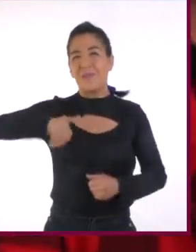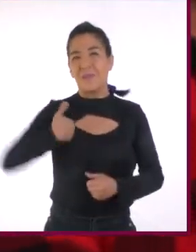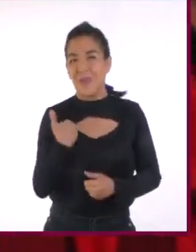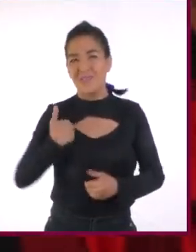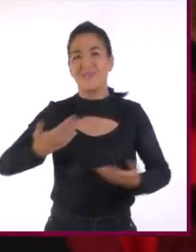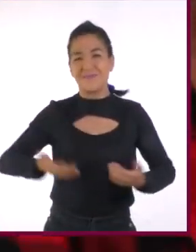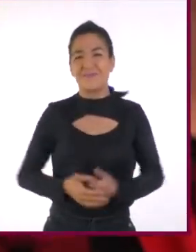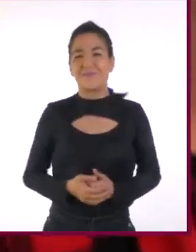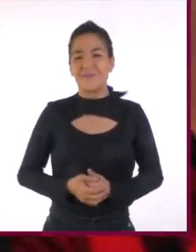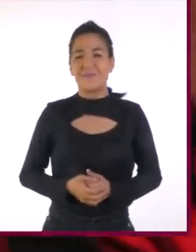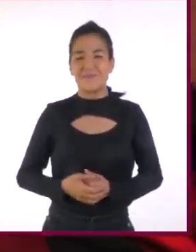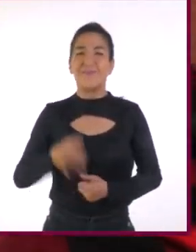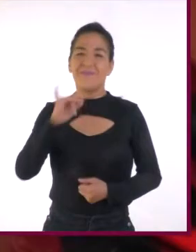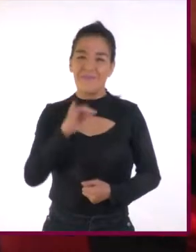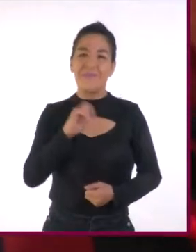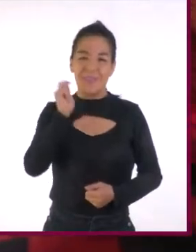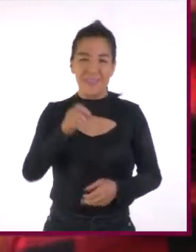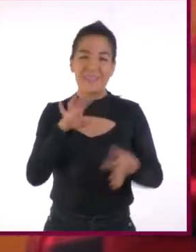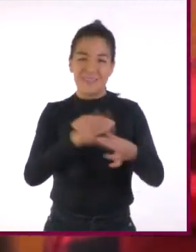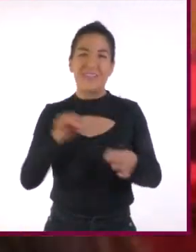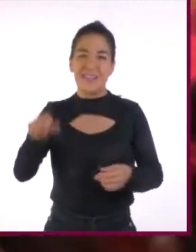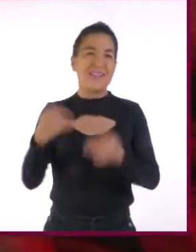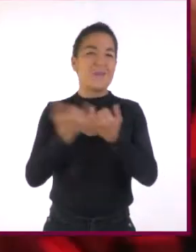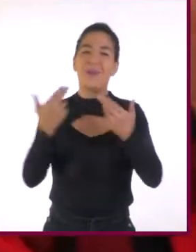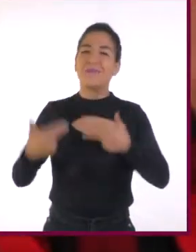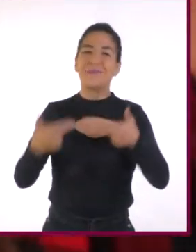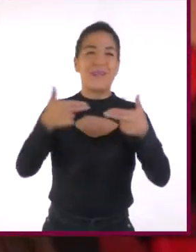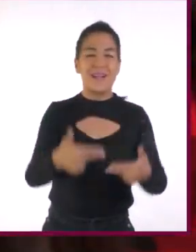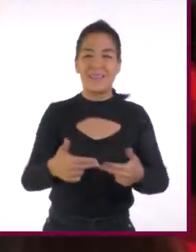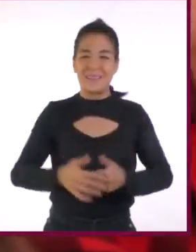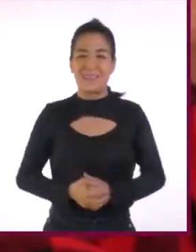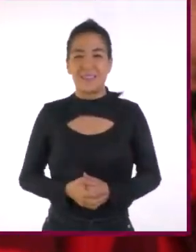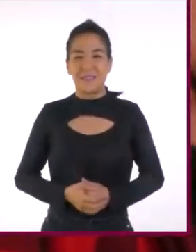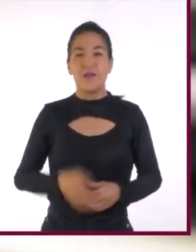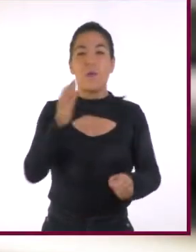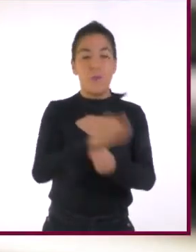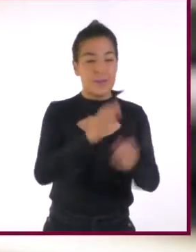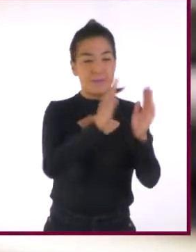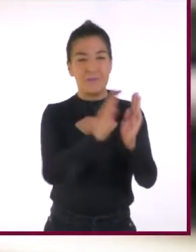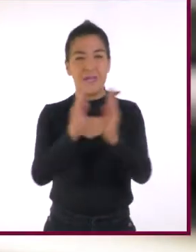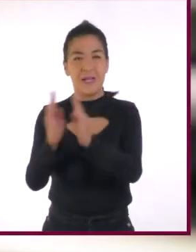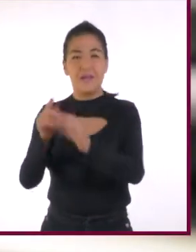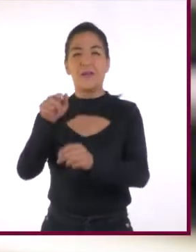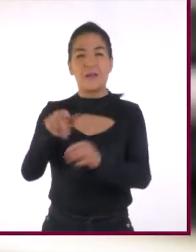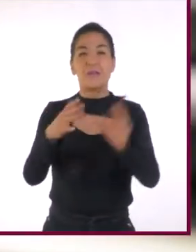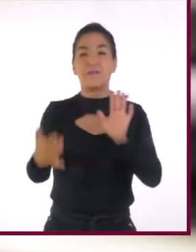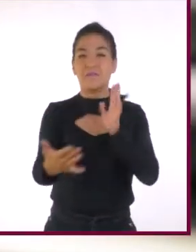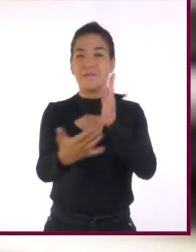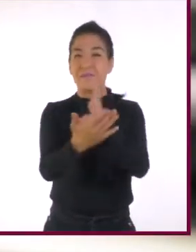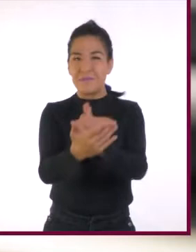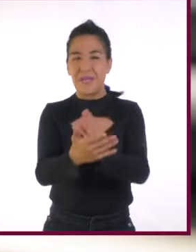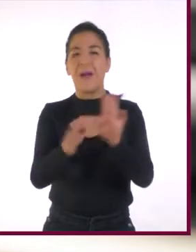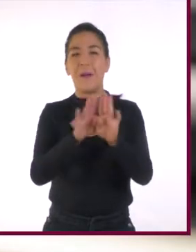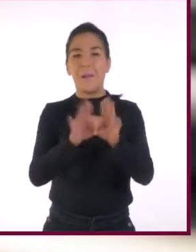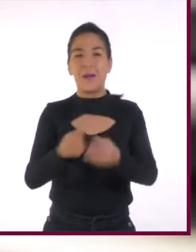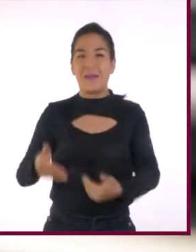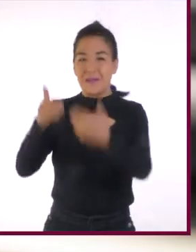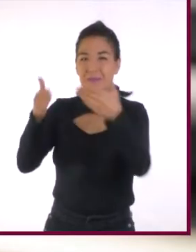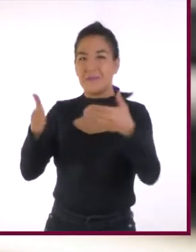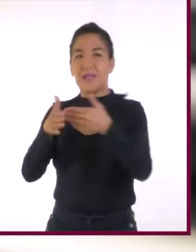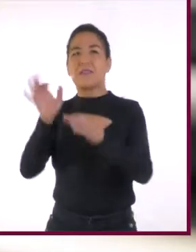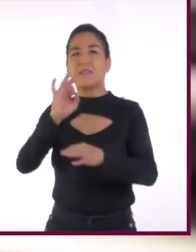dónde guardarlas y me las dio a mí, pues sí, de alguna manera podría decir que sé que es una herencia. Voy a comenzar a apilarlas aquí, pegadas a la pared, ¿eh? Porque